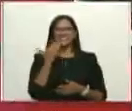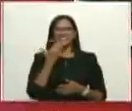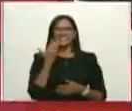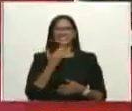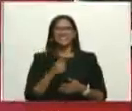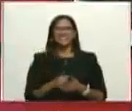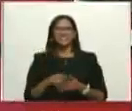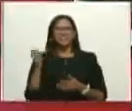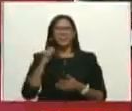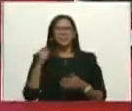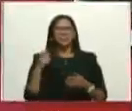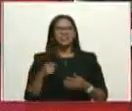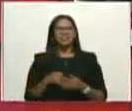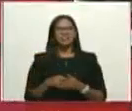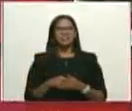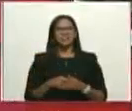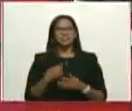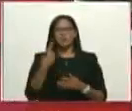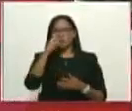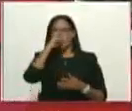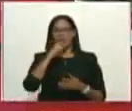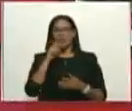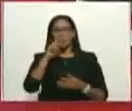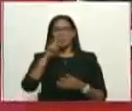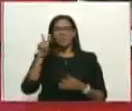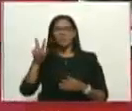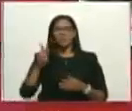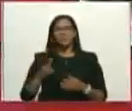¿Cuántos meses tiene ya? No, ya va a cumplir un año el 22.